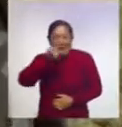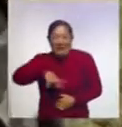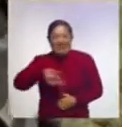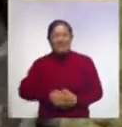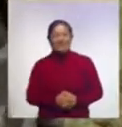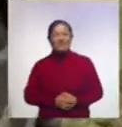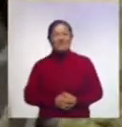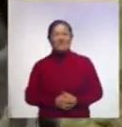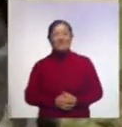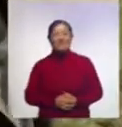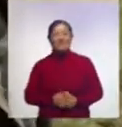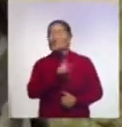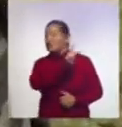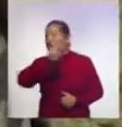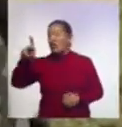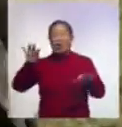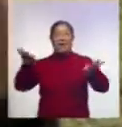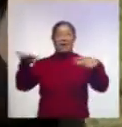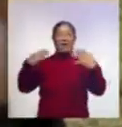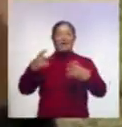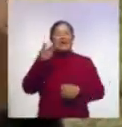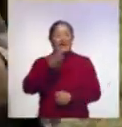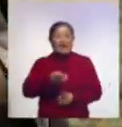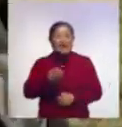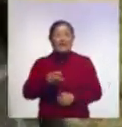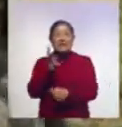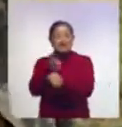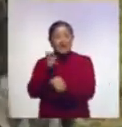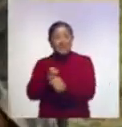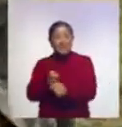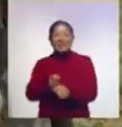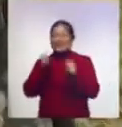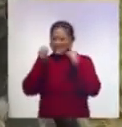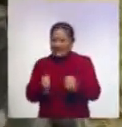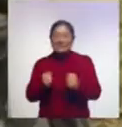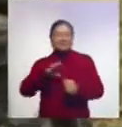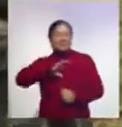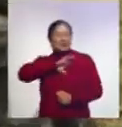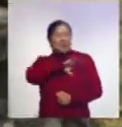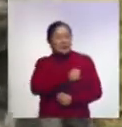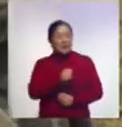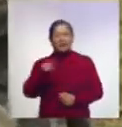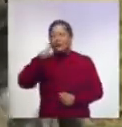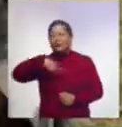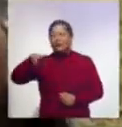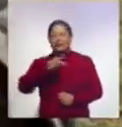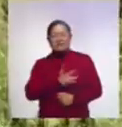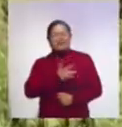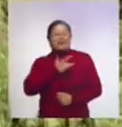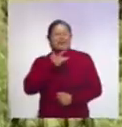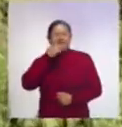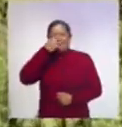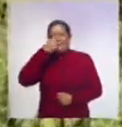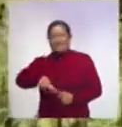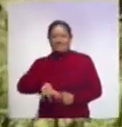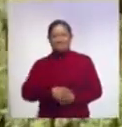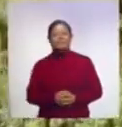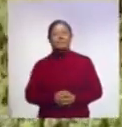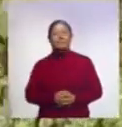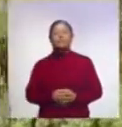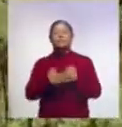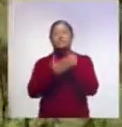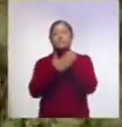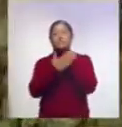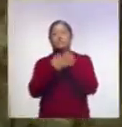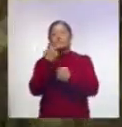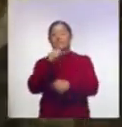vean este programa están totalmente invitados porque seguro que les va a encantar. Se van a pasar un rato increíble. La próxima semana